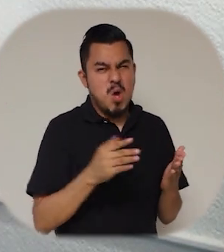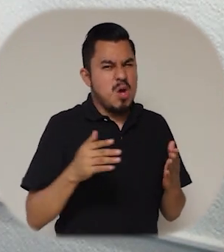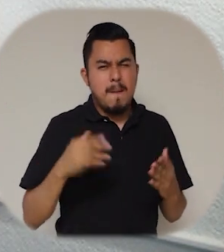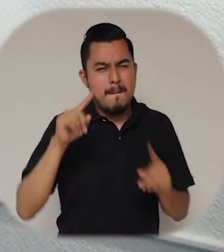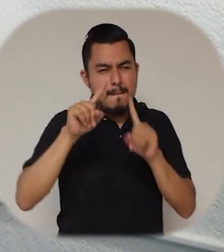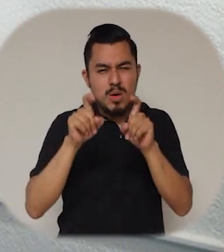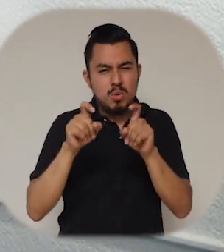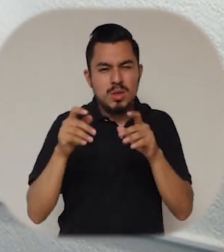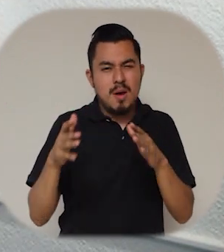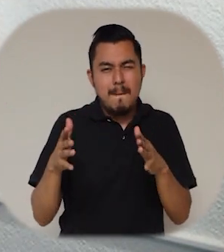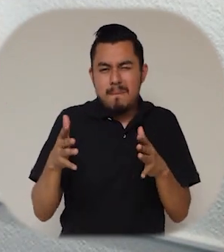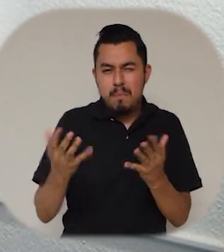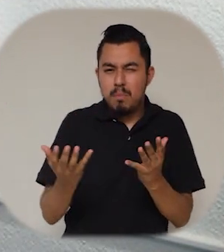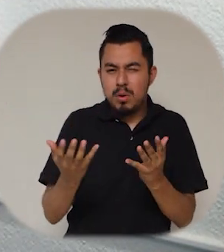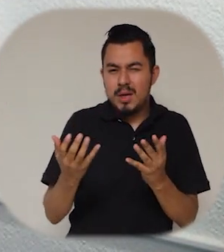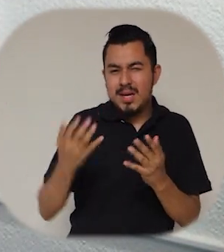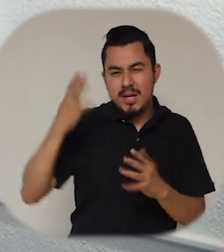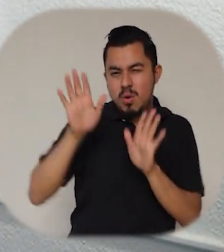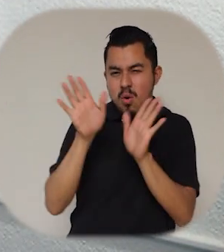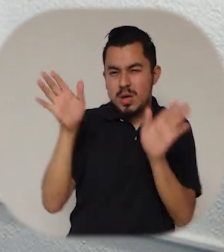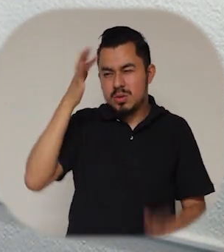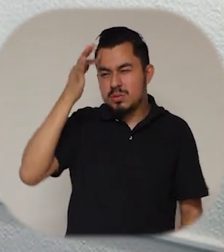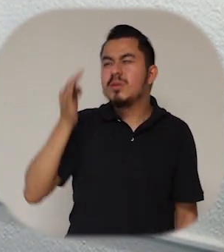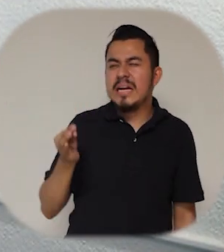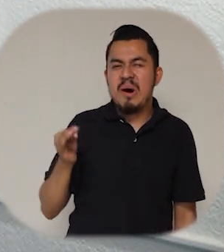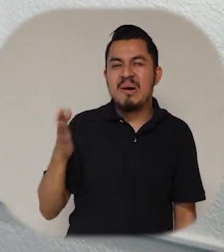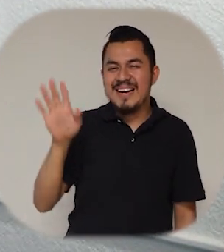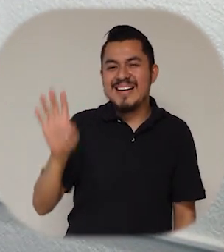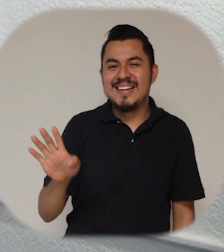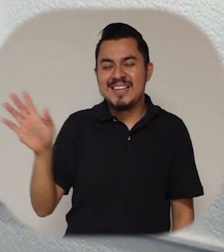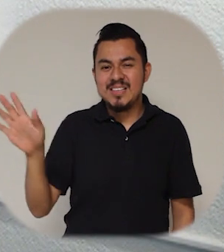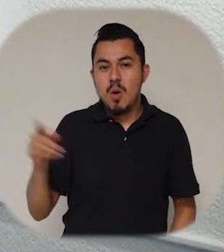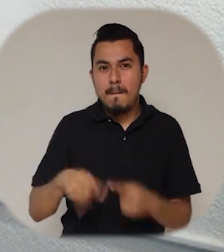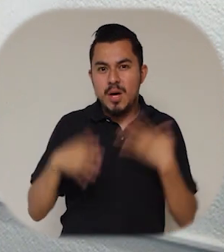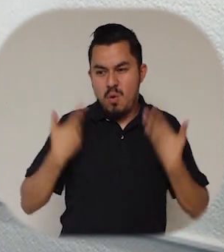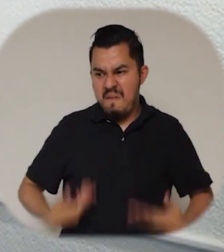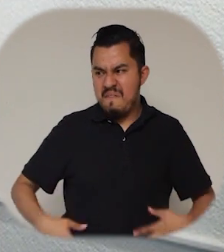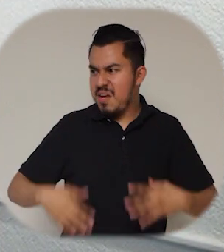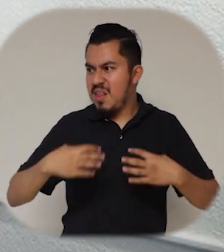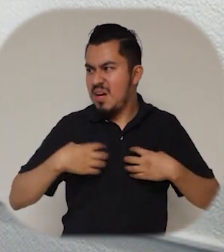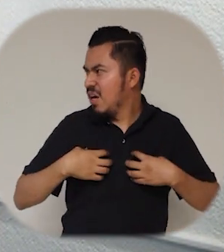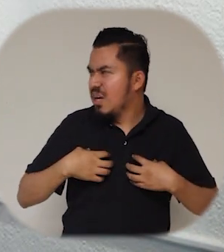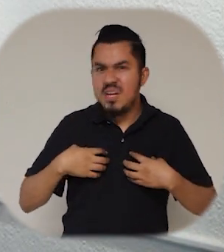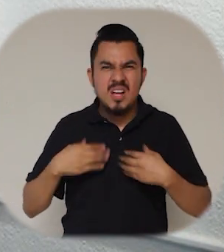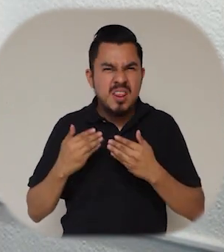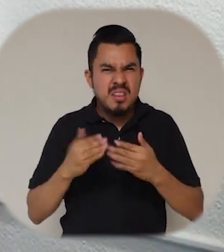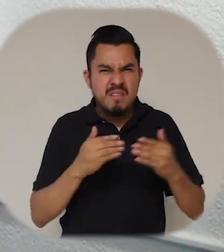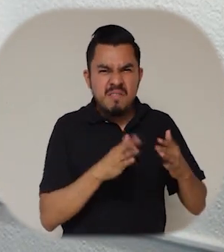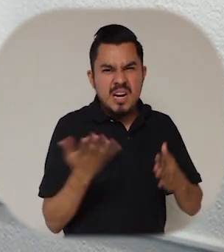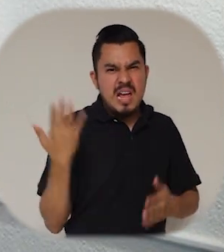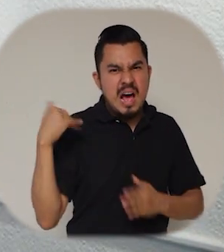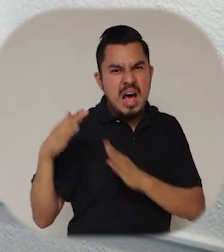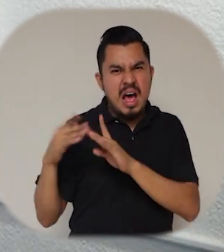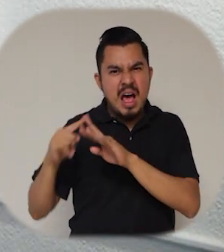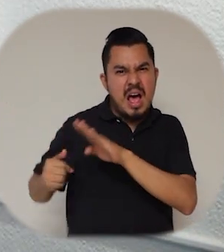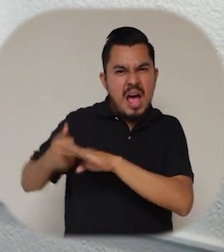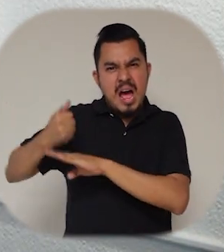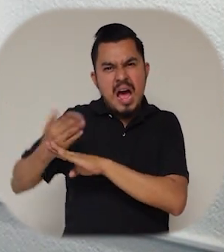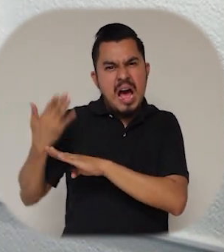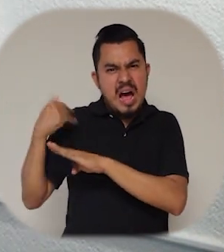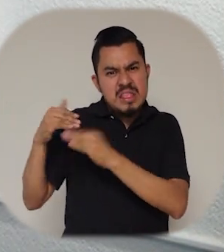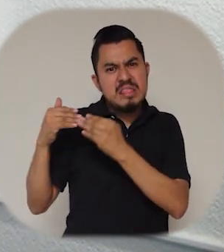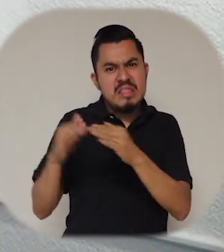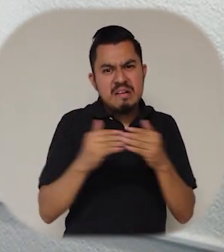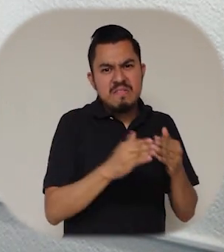iglesia primitiva? Debemos de entender que el contenido del Evangelio y la fe que ellos tenían está diferente a lo